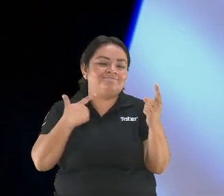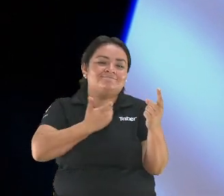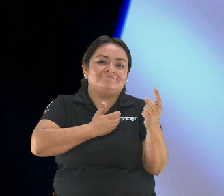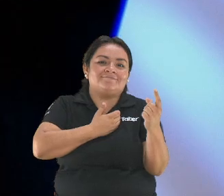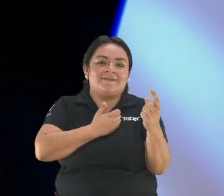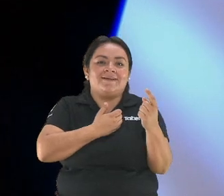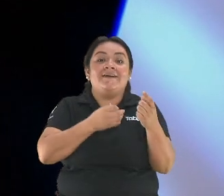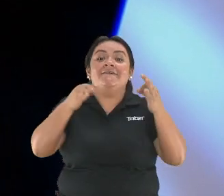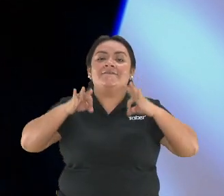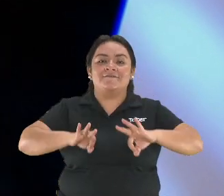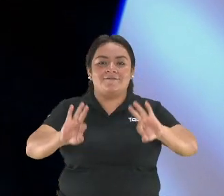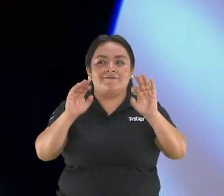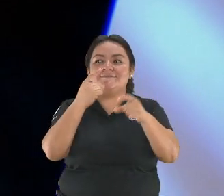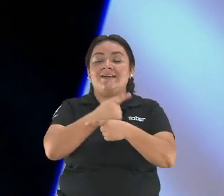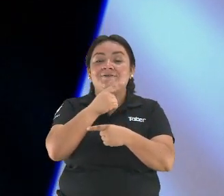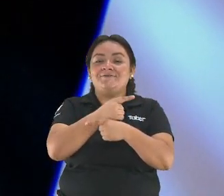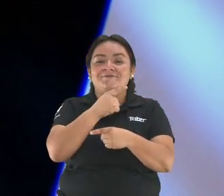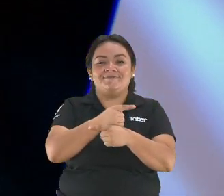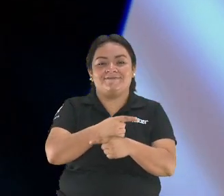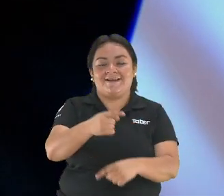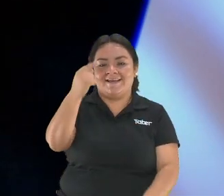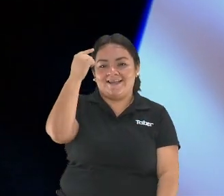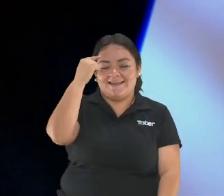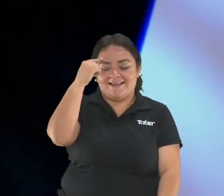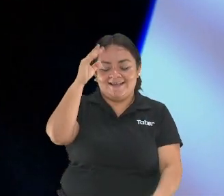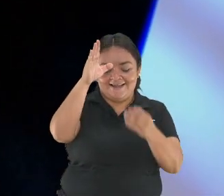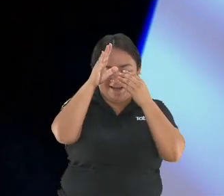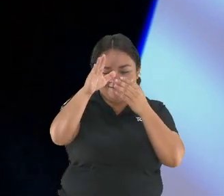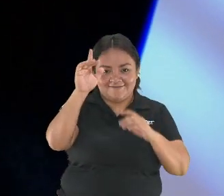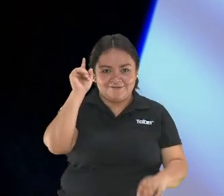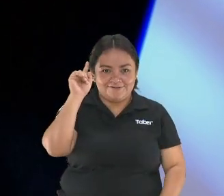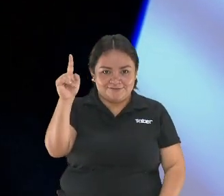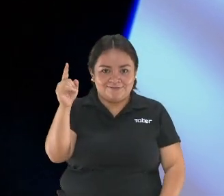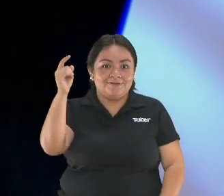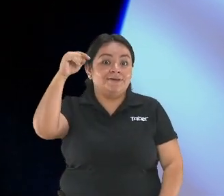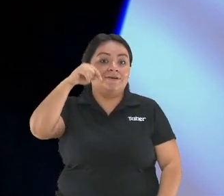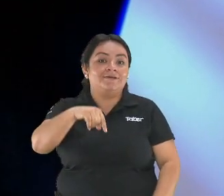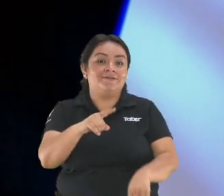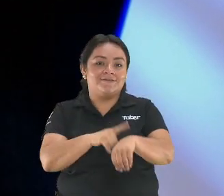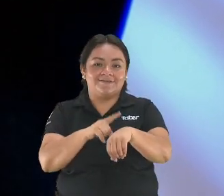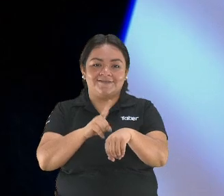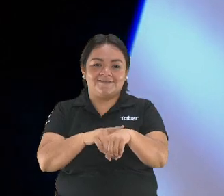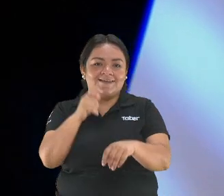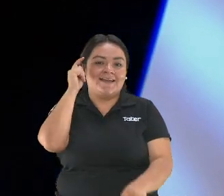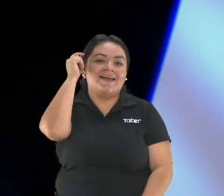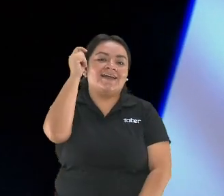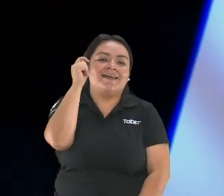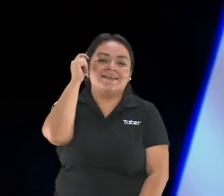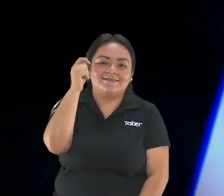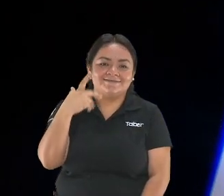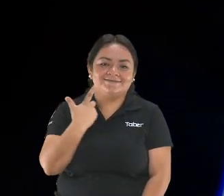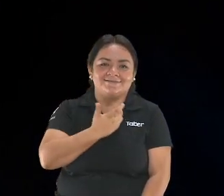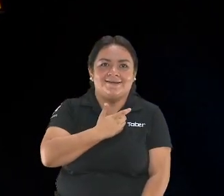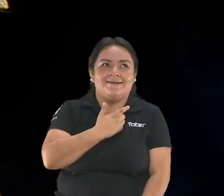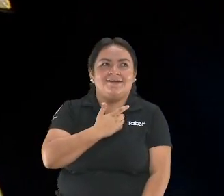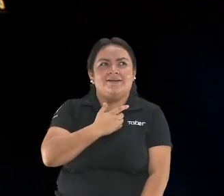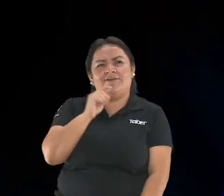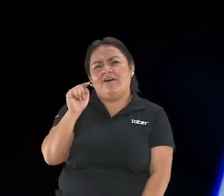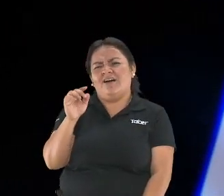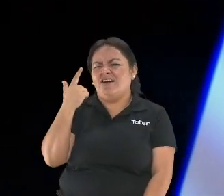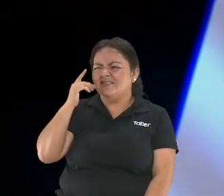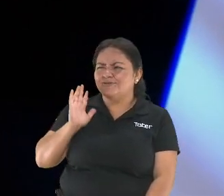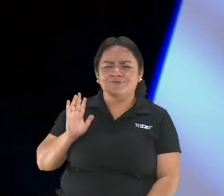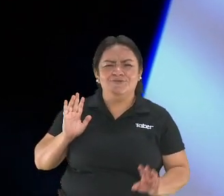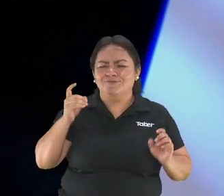la manera correcta de pensar que es la sabiduría de dios y ahora la teología que no es algo que se va a decir lay